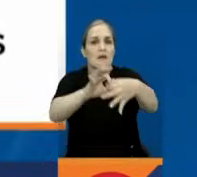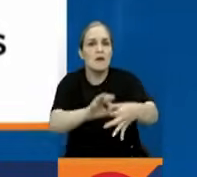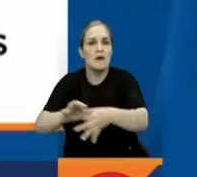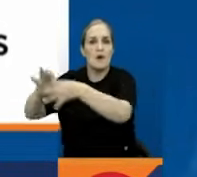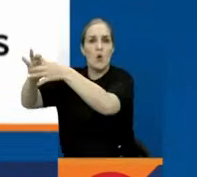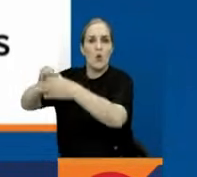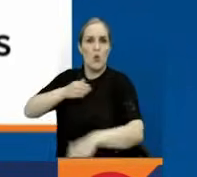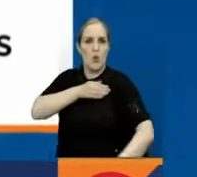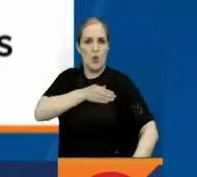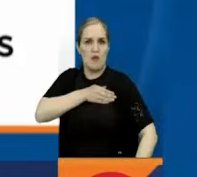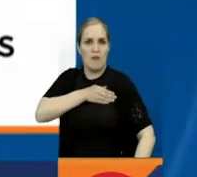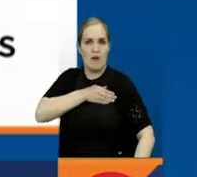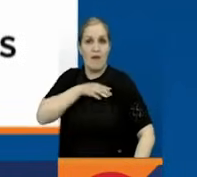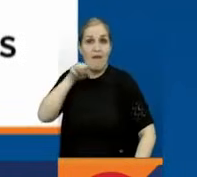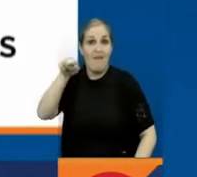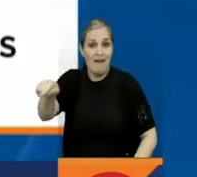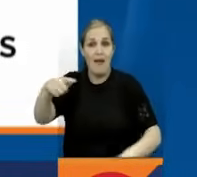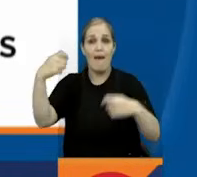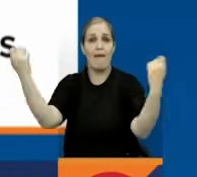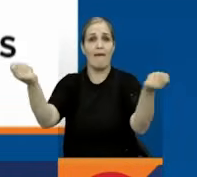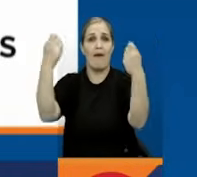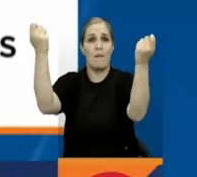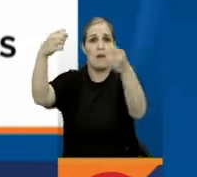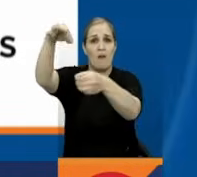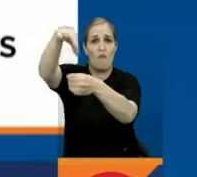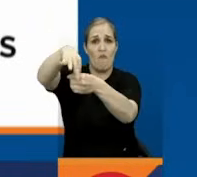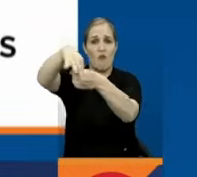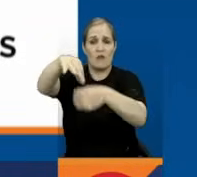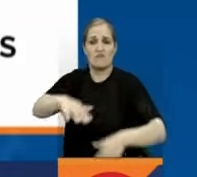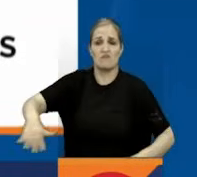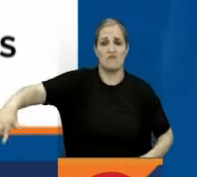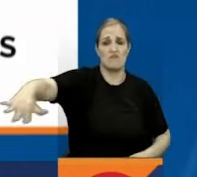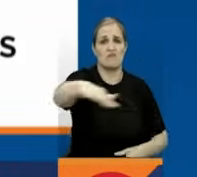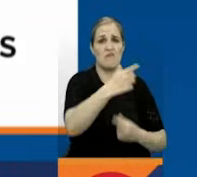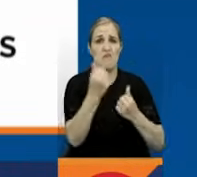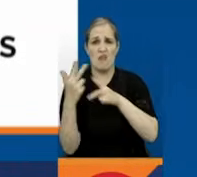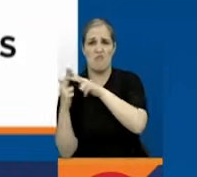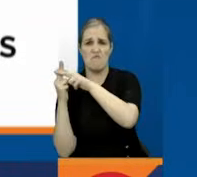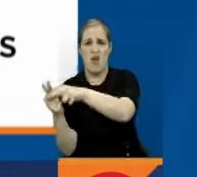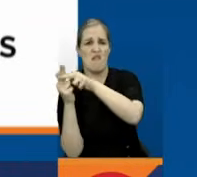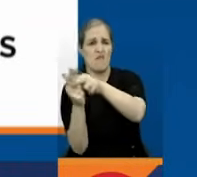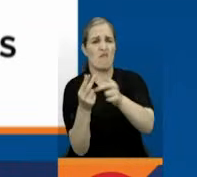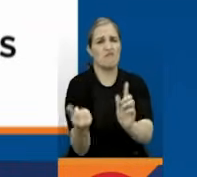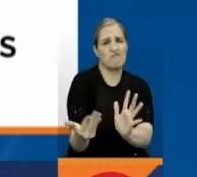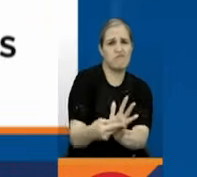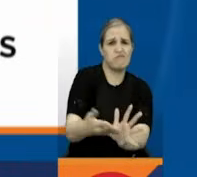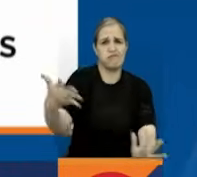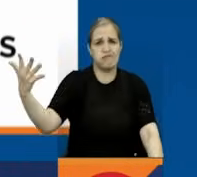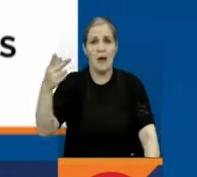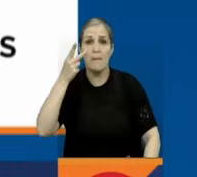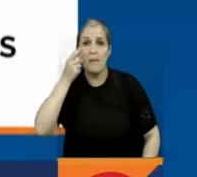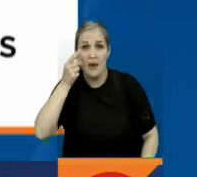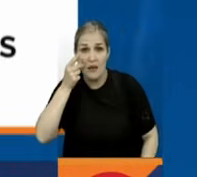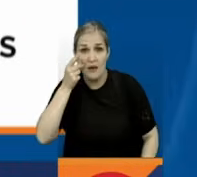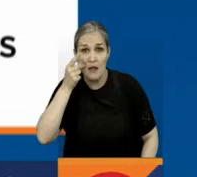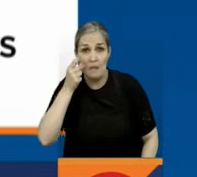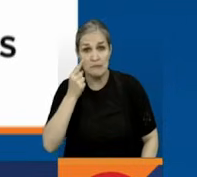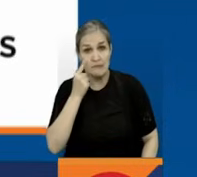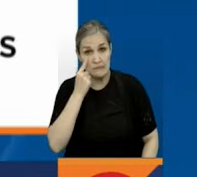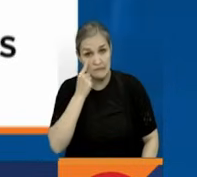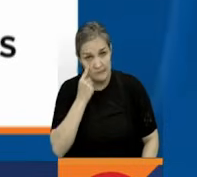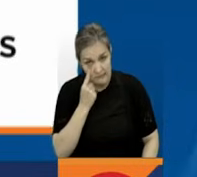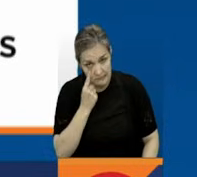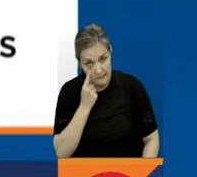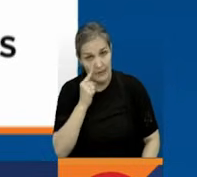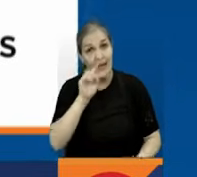a coordinar una campaña electoral y es el dueño del gota a gota en Pereira. Los candidatos deberían cuidar muy